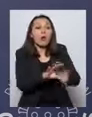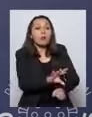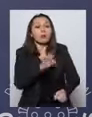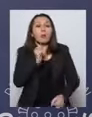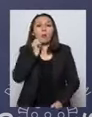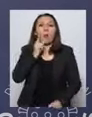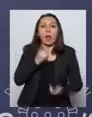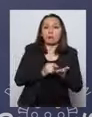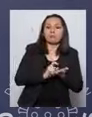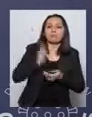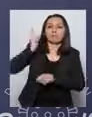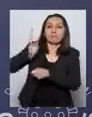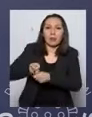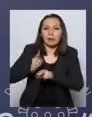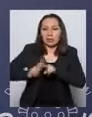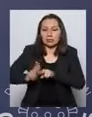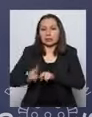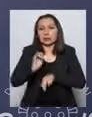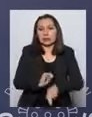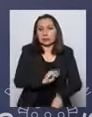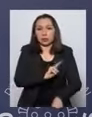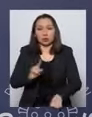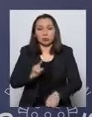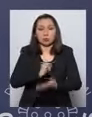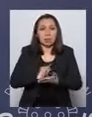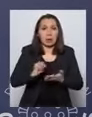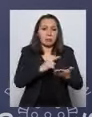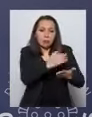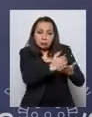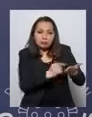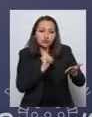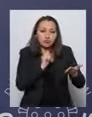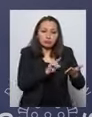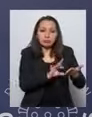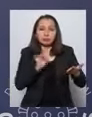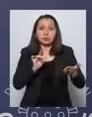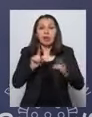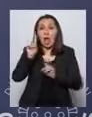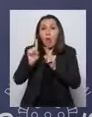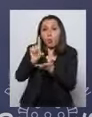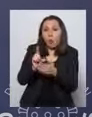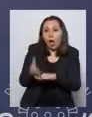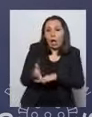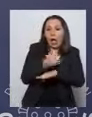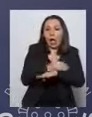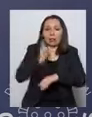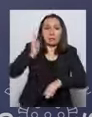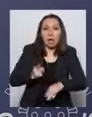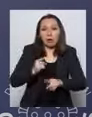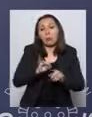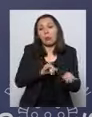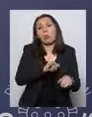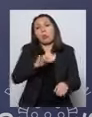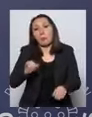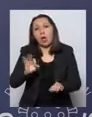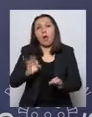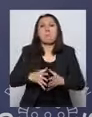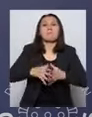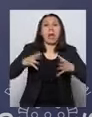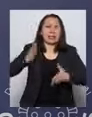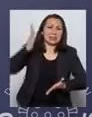de cosas que había que hacer y como ya he explicado hay lugares en que se aplicaba antes después con mayor con menor